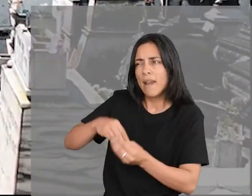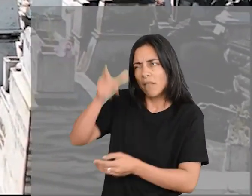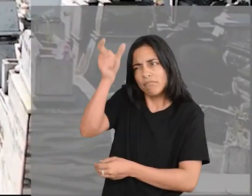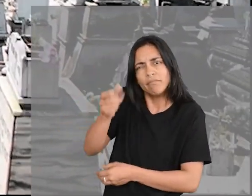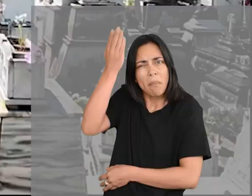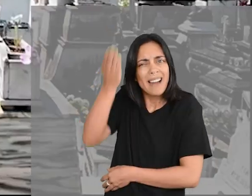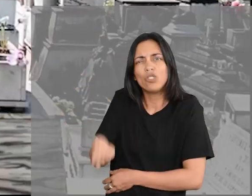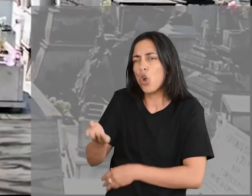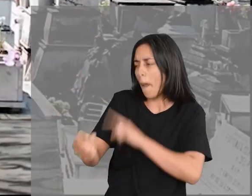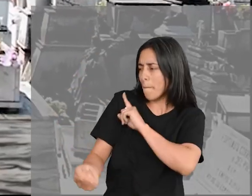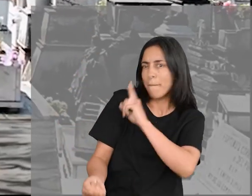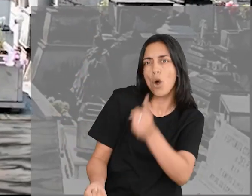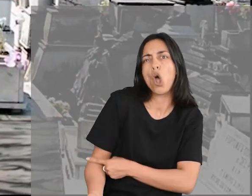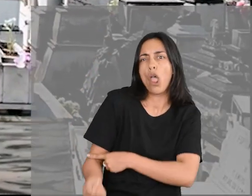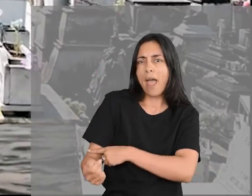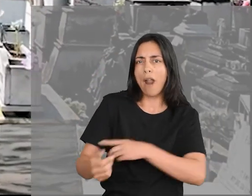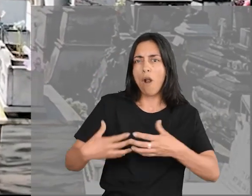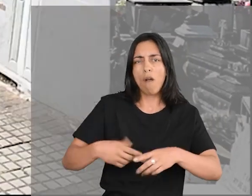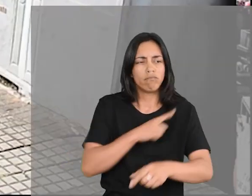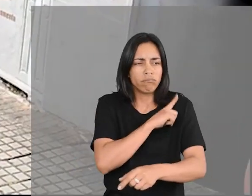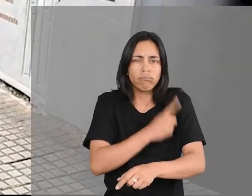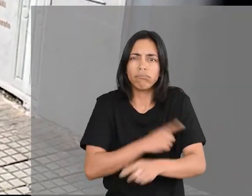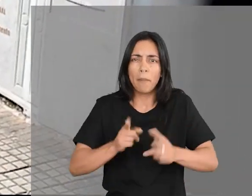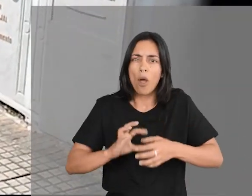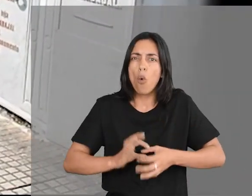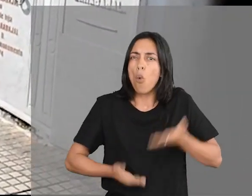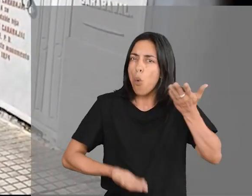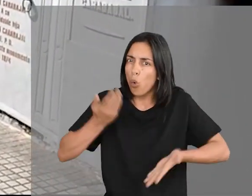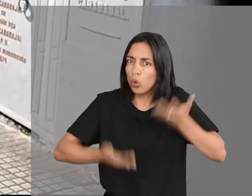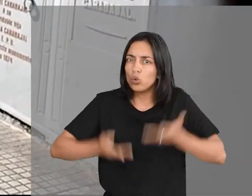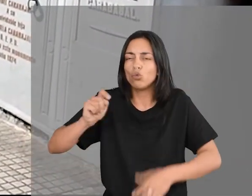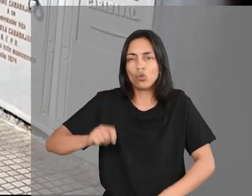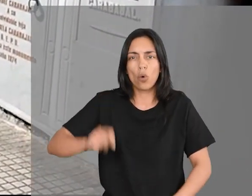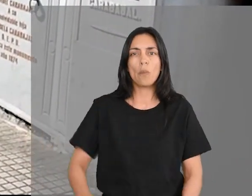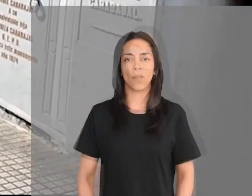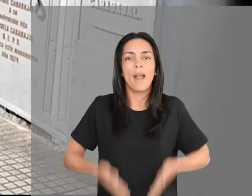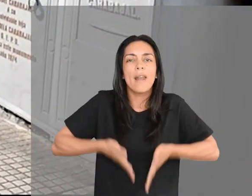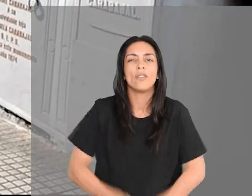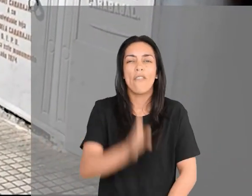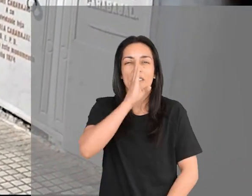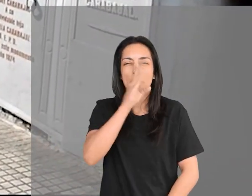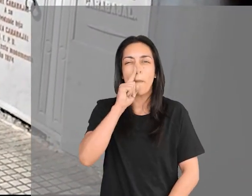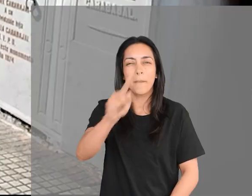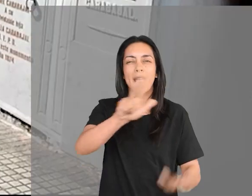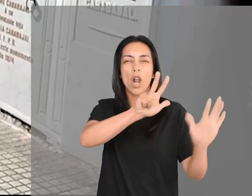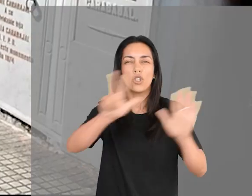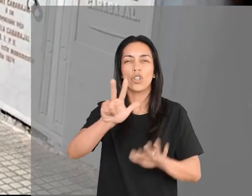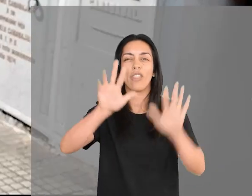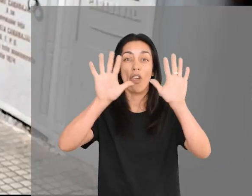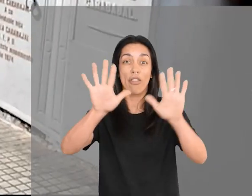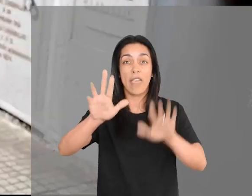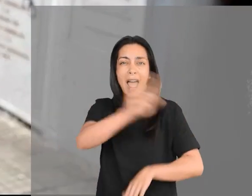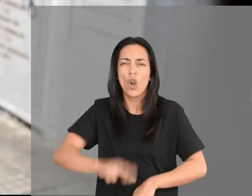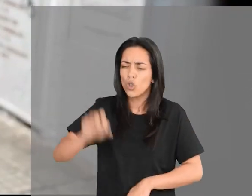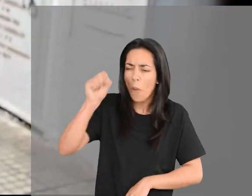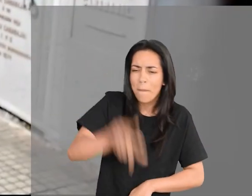una persona con mucho poder, fuerza y justicia. Nació en febrero de 1810 en Arroyo Malo, La Valleja. El historiador Fernández